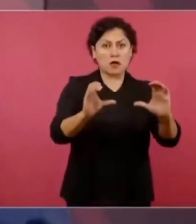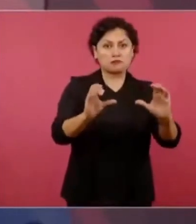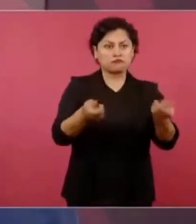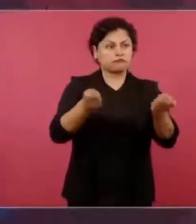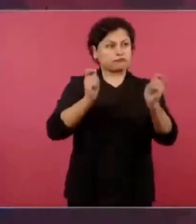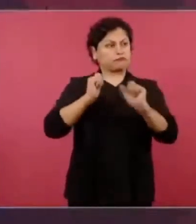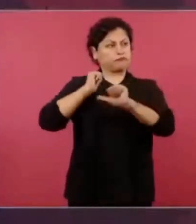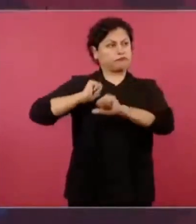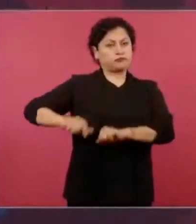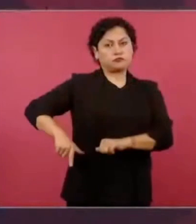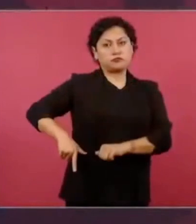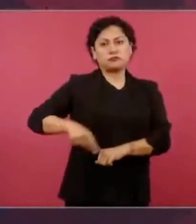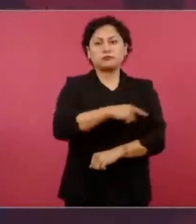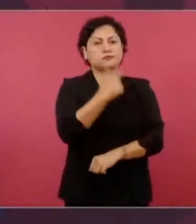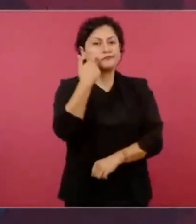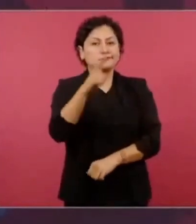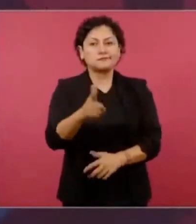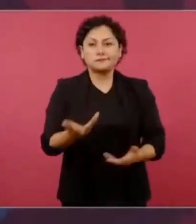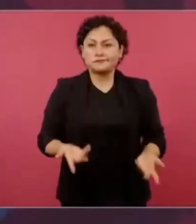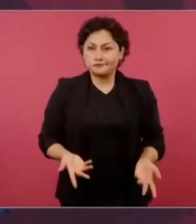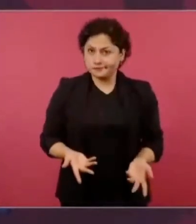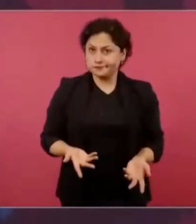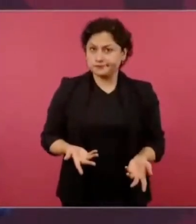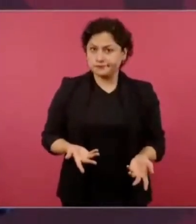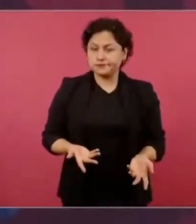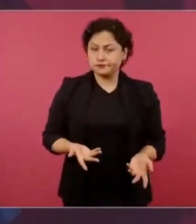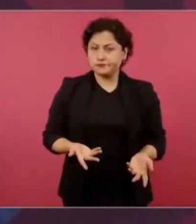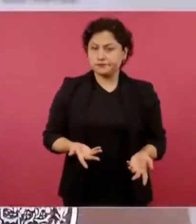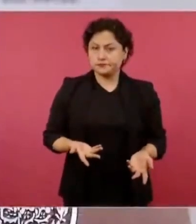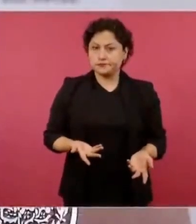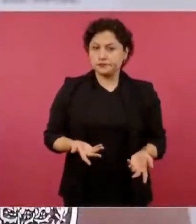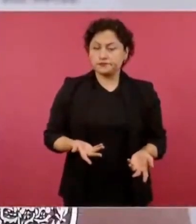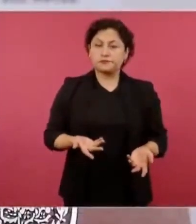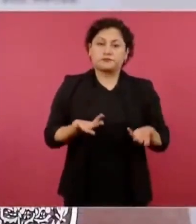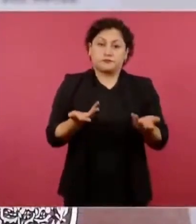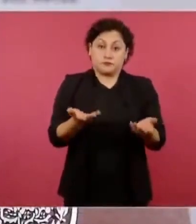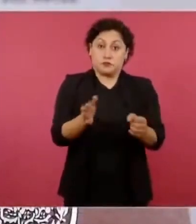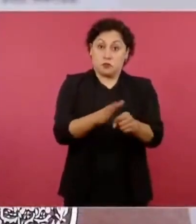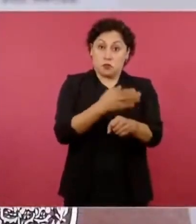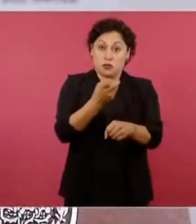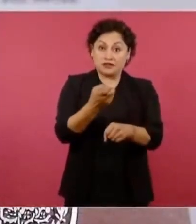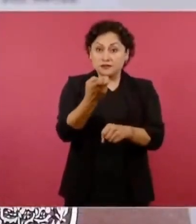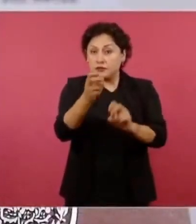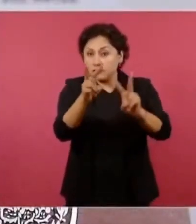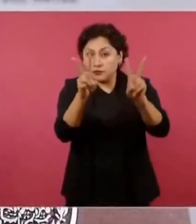Entonces, en el caso del agua es indispensable la intervención del Estado,